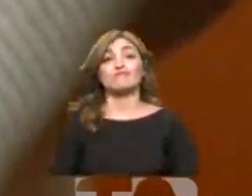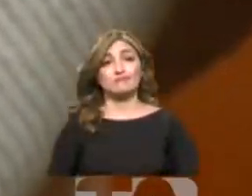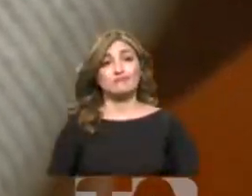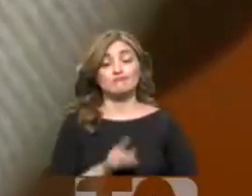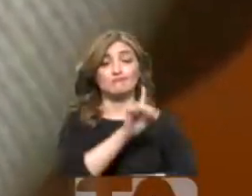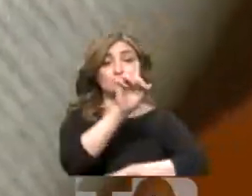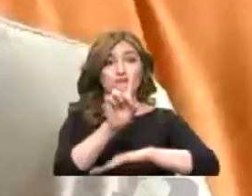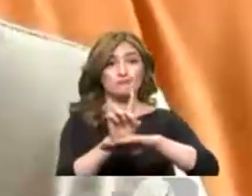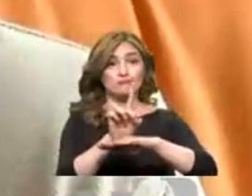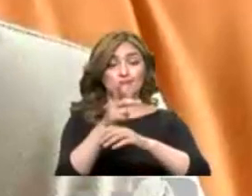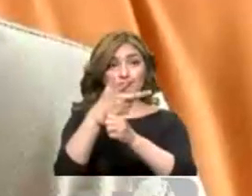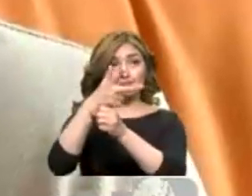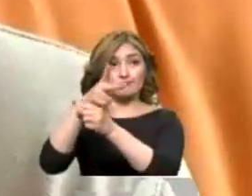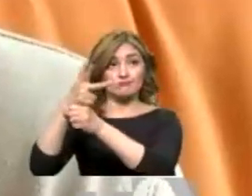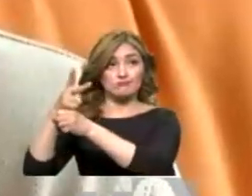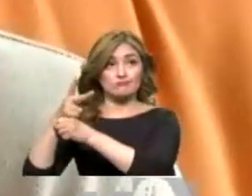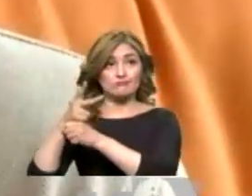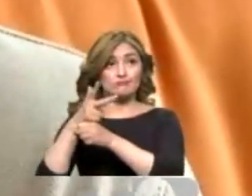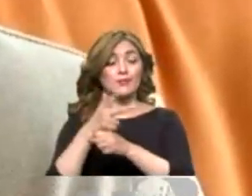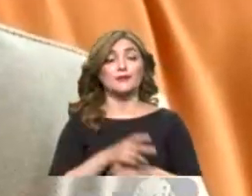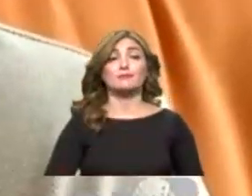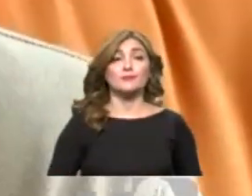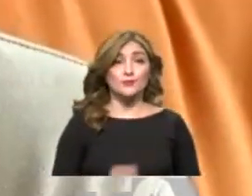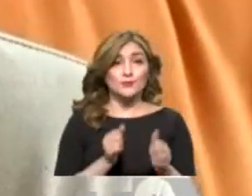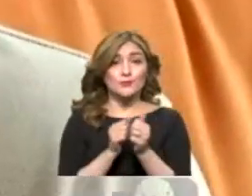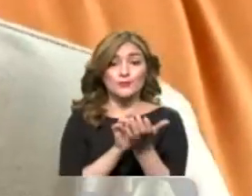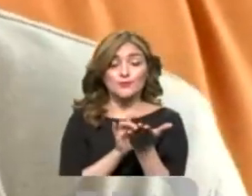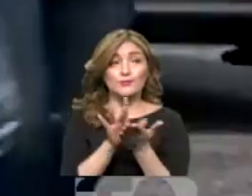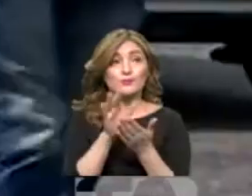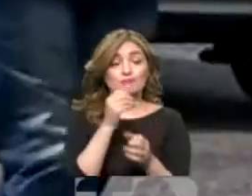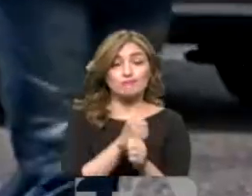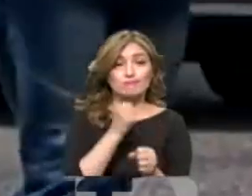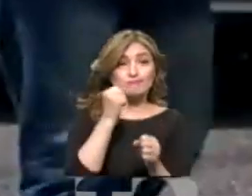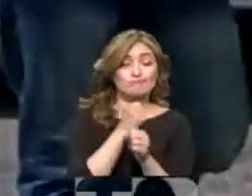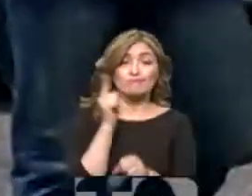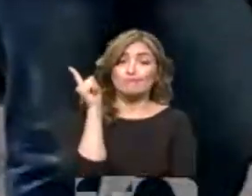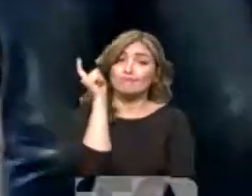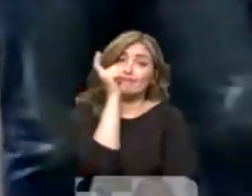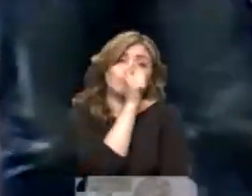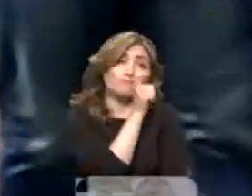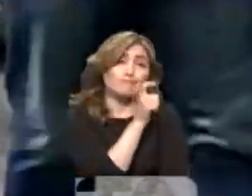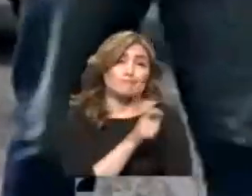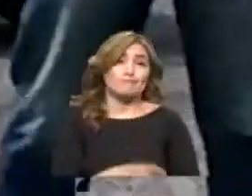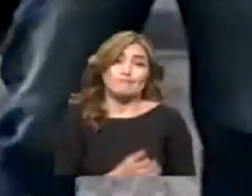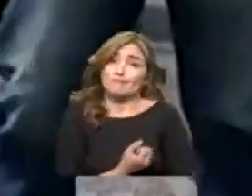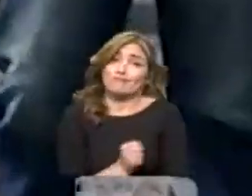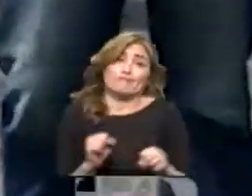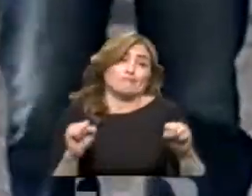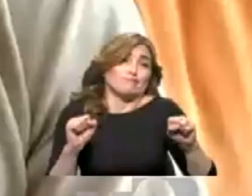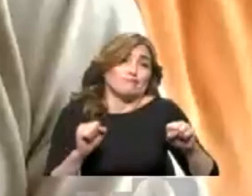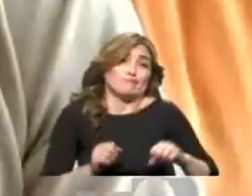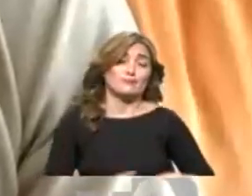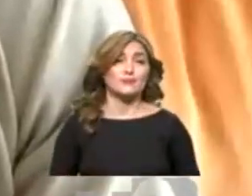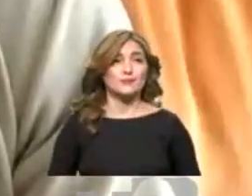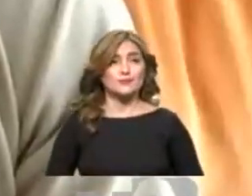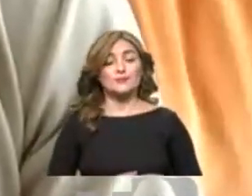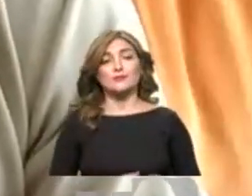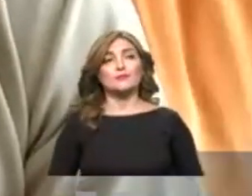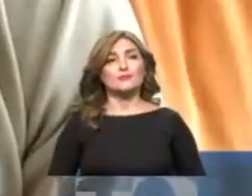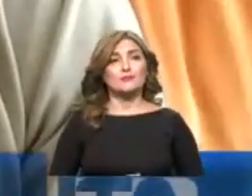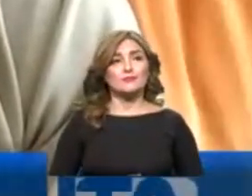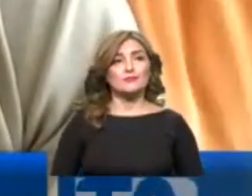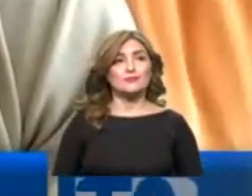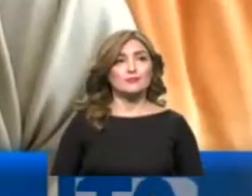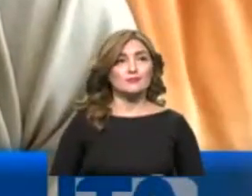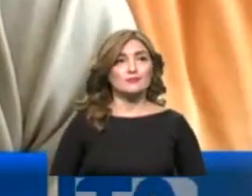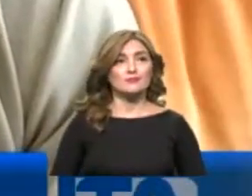como director de cámaras. Cuenta que tras su salida, conseguir trabajo se ha vuelto una tarea casi imposible. Porque ya cuando uno